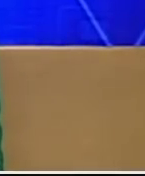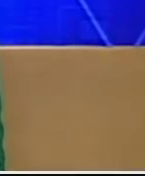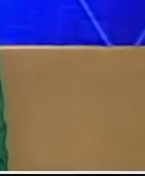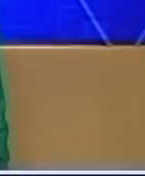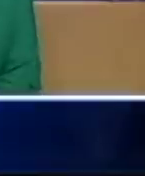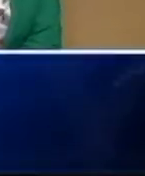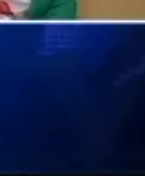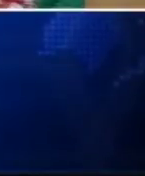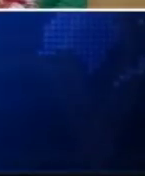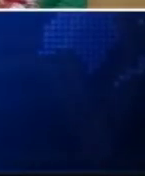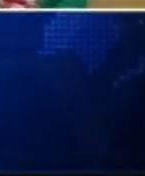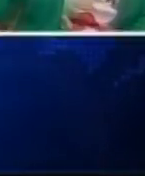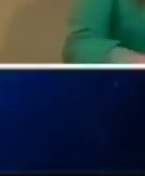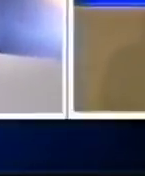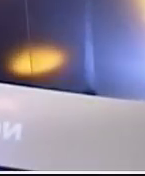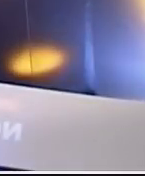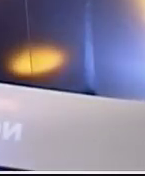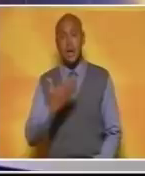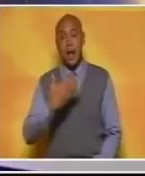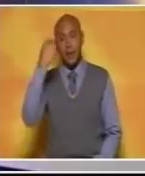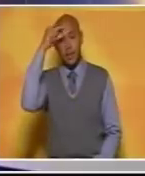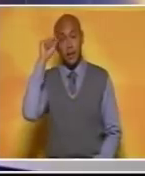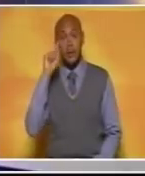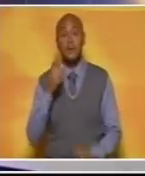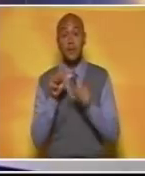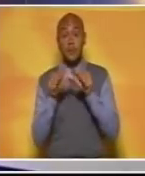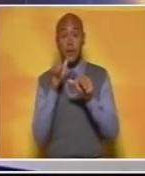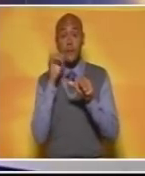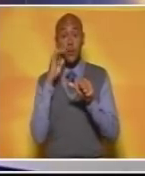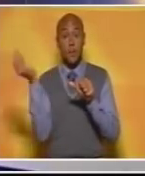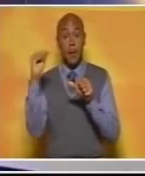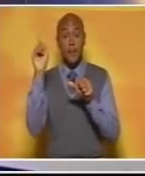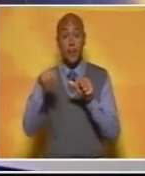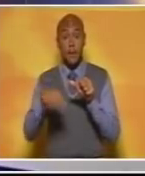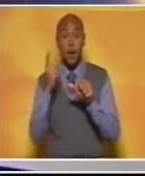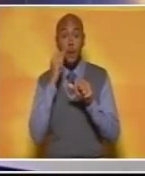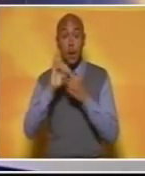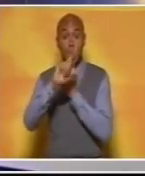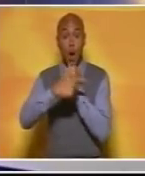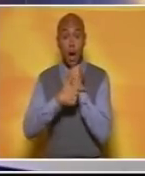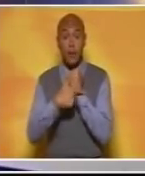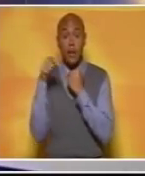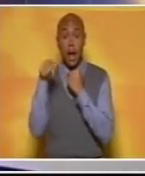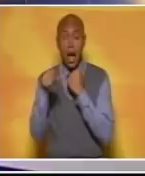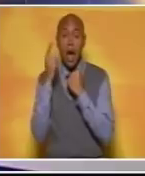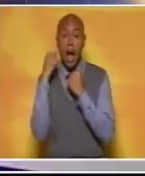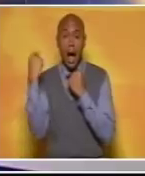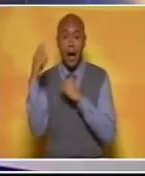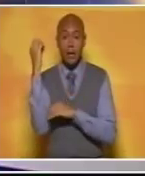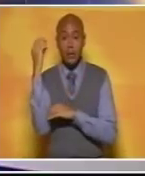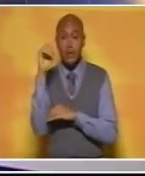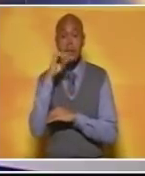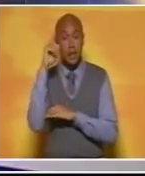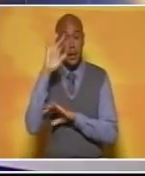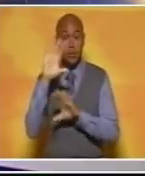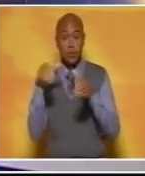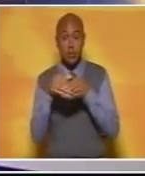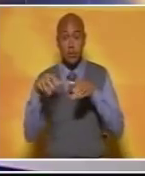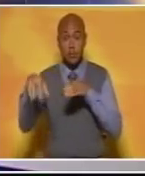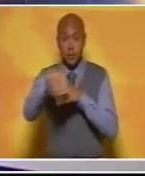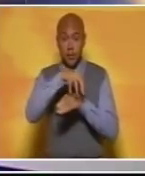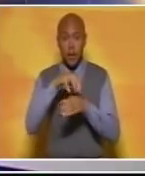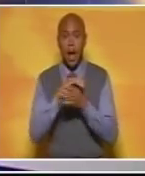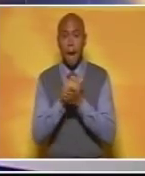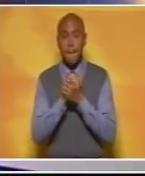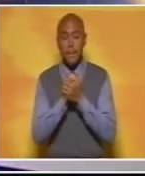tardes. Gracias, Gendrina. Continuamos con otras informaciones. Juan Guaidó encabeza un acto con representantes de diversos gremios.